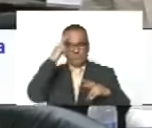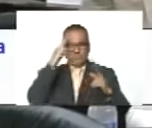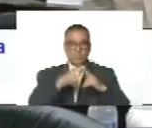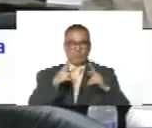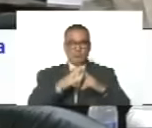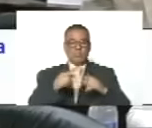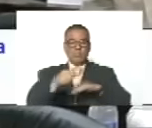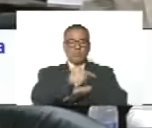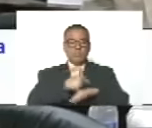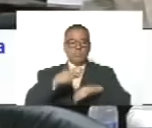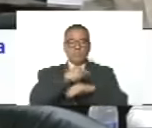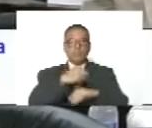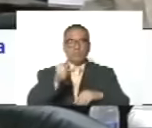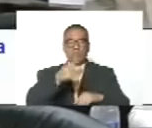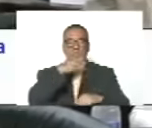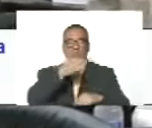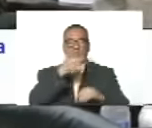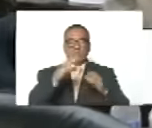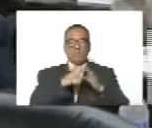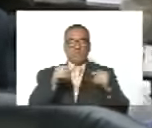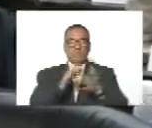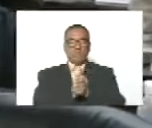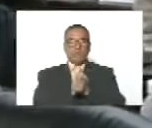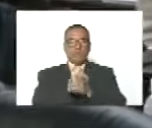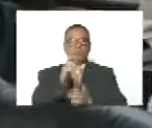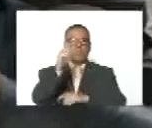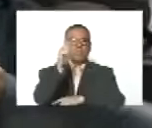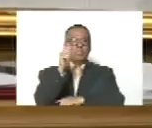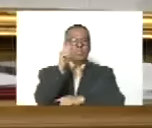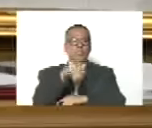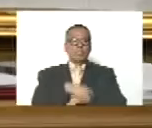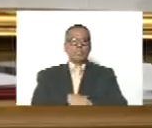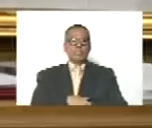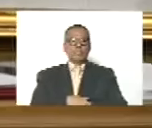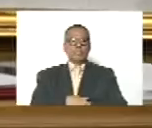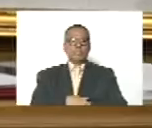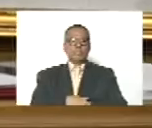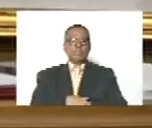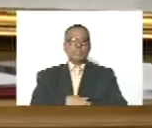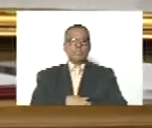como Estado. Feliz tarde a todos, colegas parlamentarios.